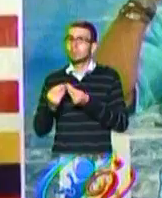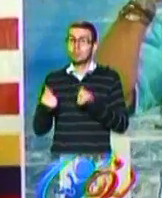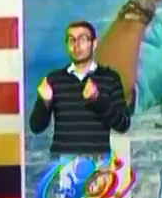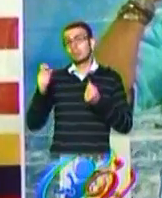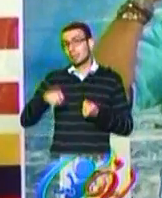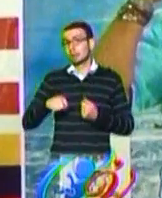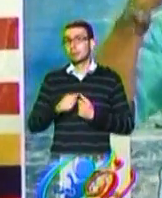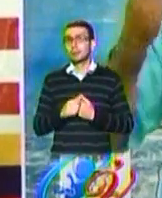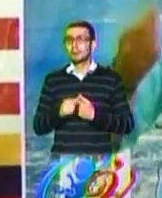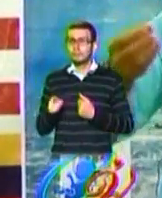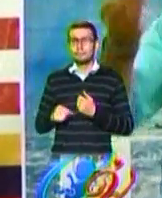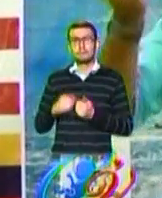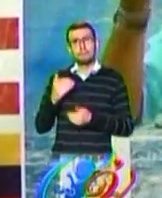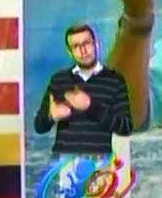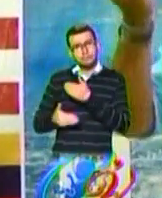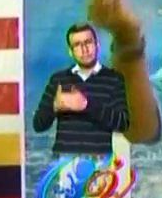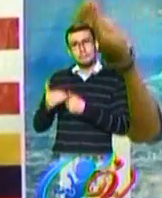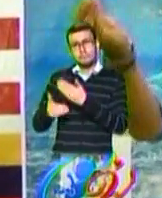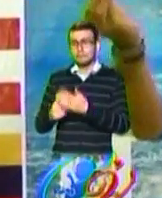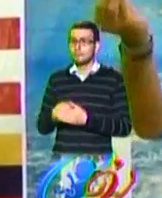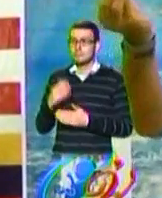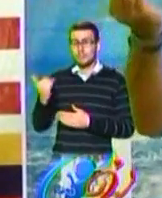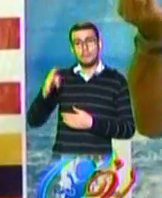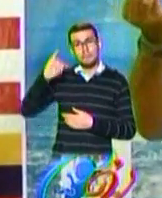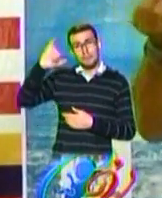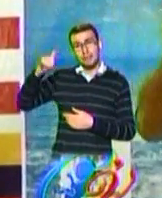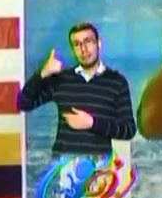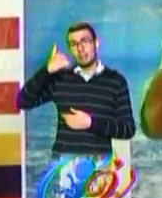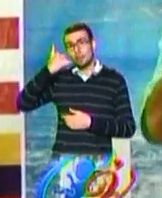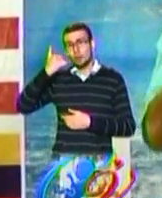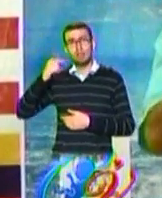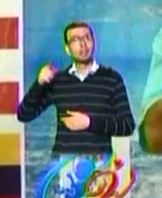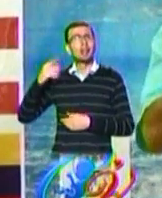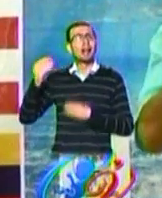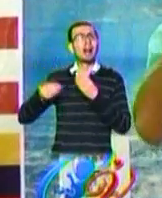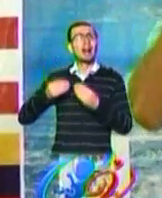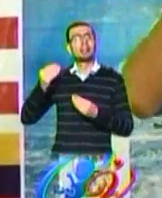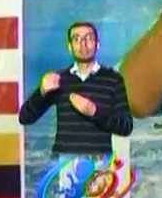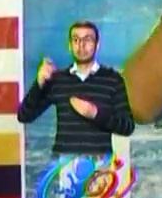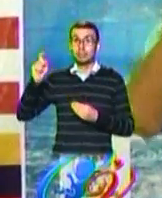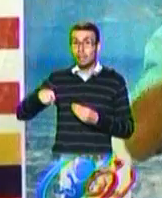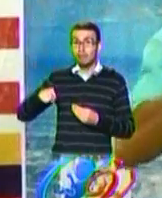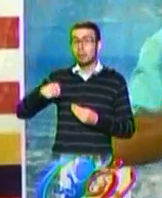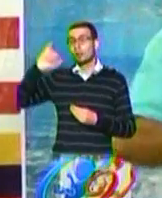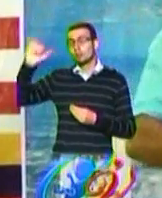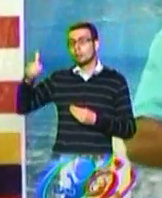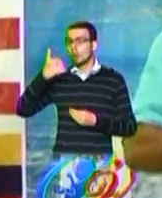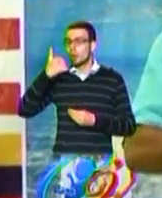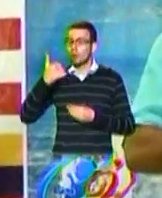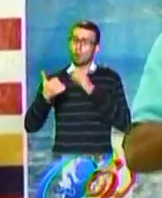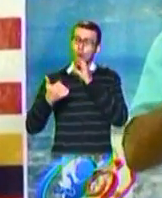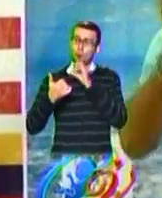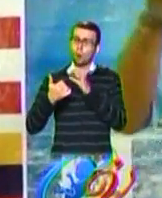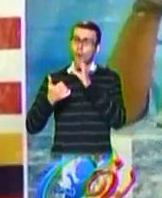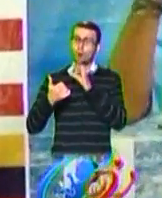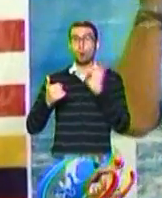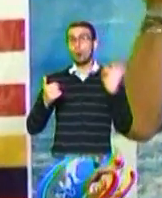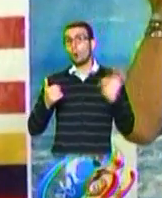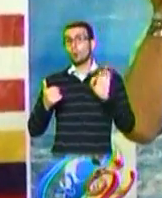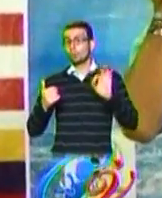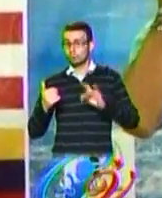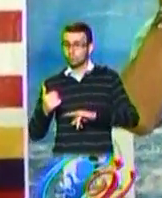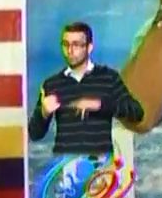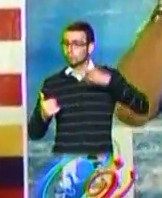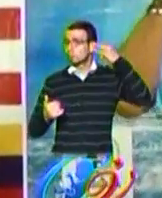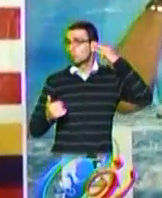este proceso, es que los celulares se tienen que utilizar en altavoz o utilizar directamente el cable. Pero cuando